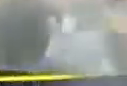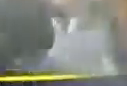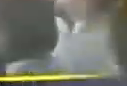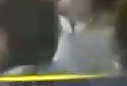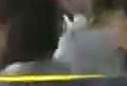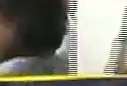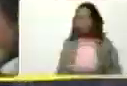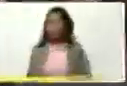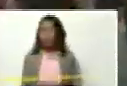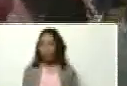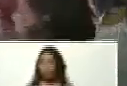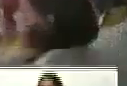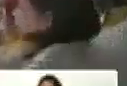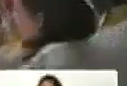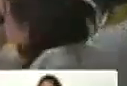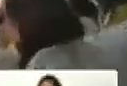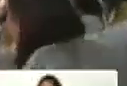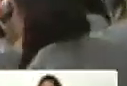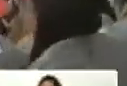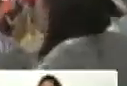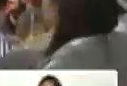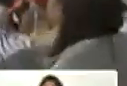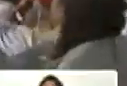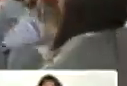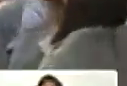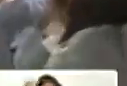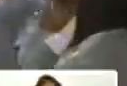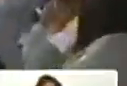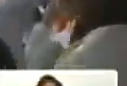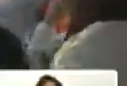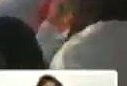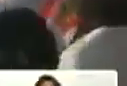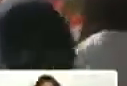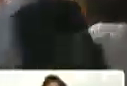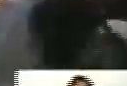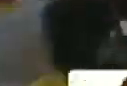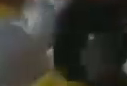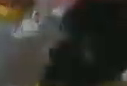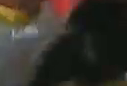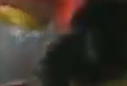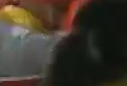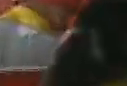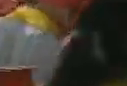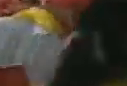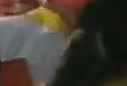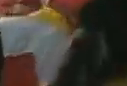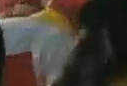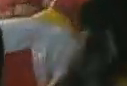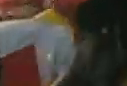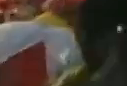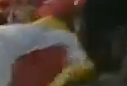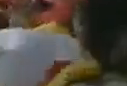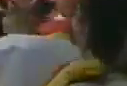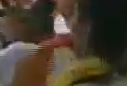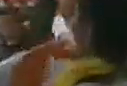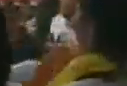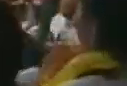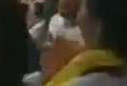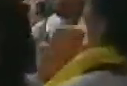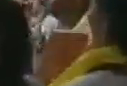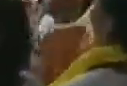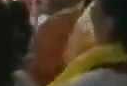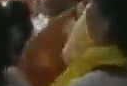presidente de la República, Nicolás Maduro Moros, también ha orientado a que estos profesionales reciban de manera inmediata su cargo dentro